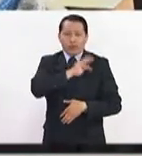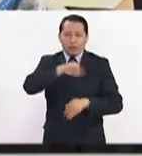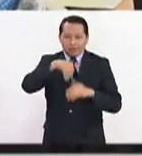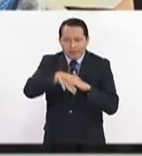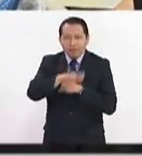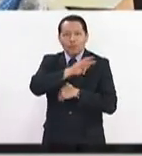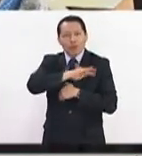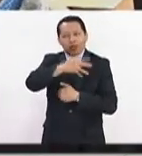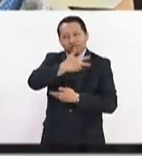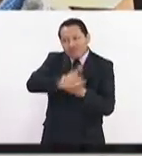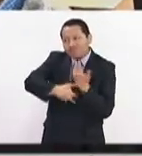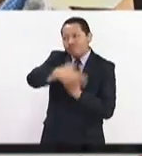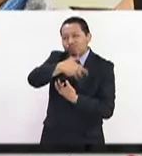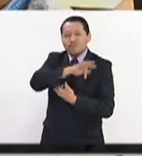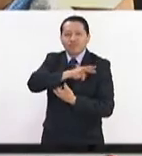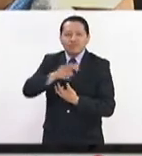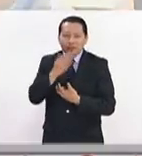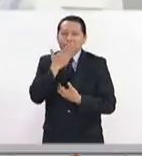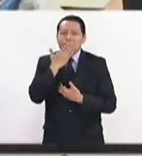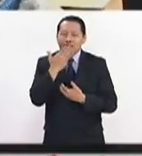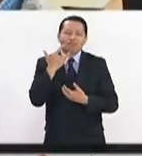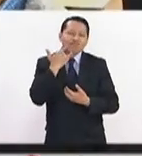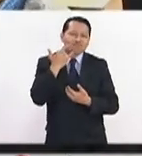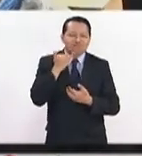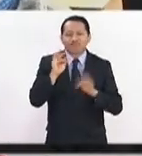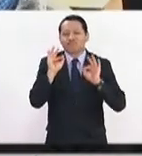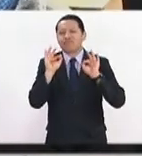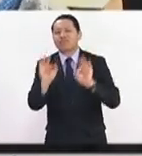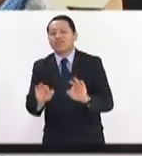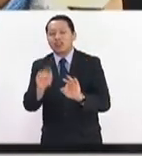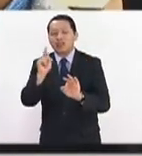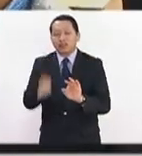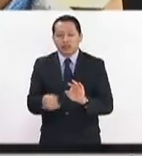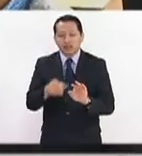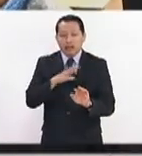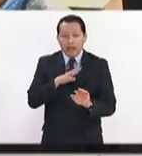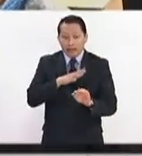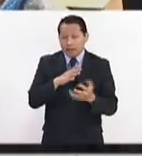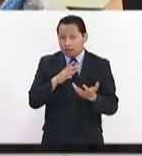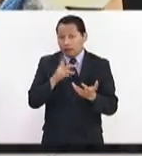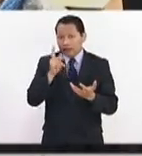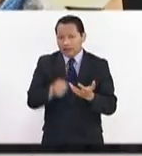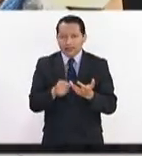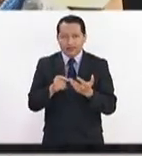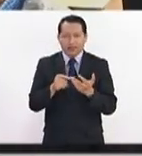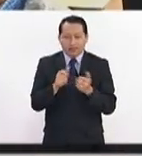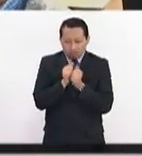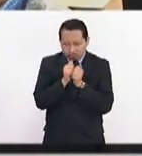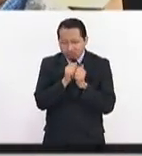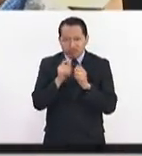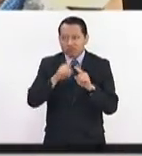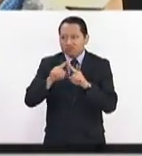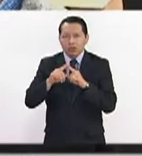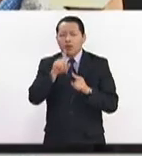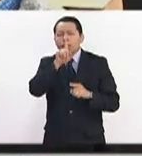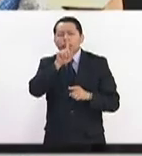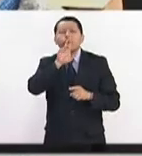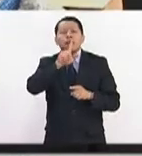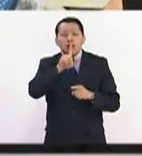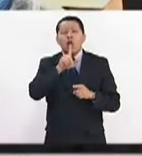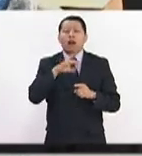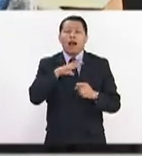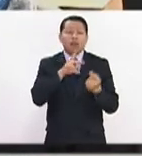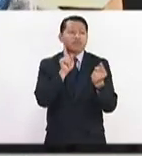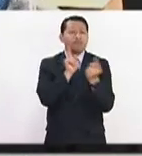puedan ahora sí que pasar un buen rato. Ya no tanto de aparatos, sino realmente ahora sí que físico, y que eso pues